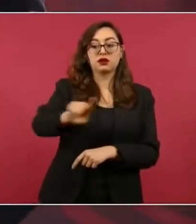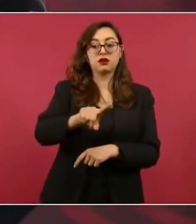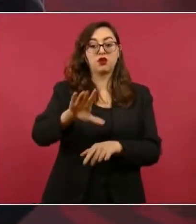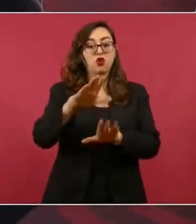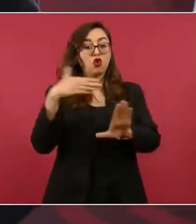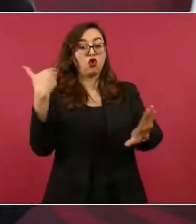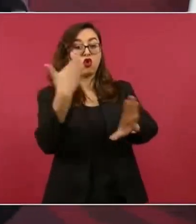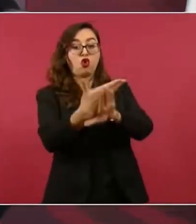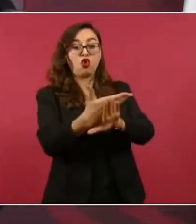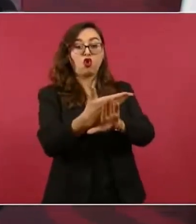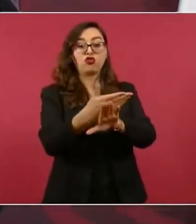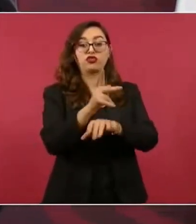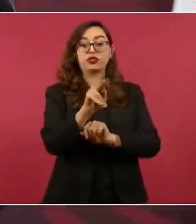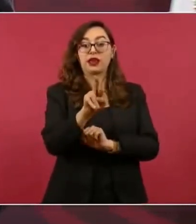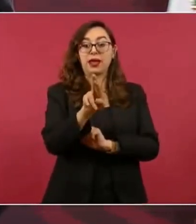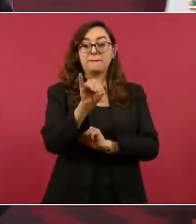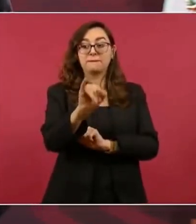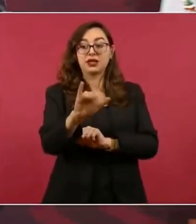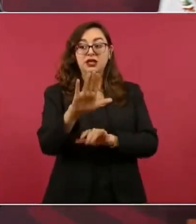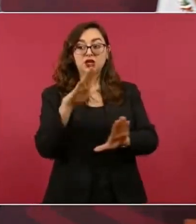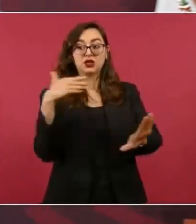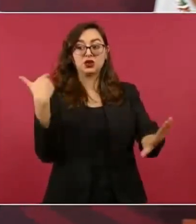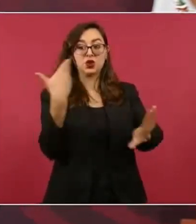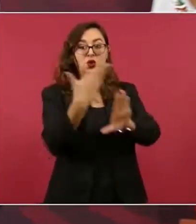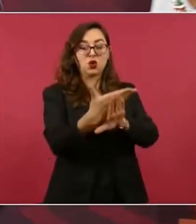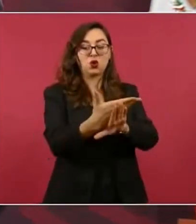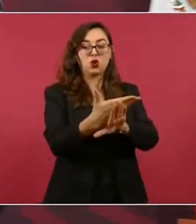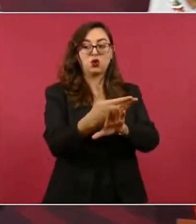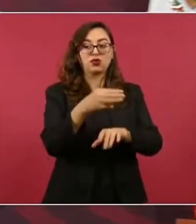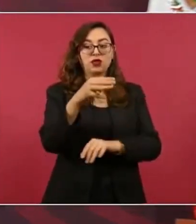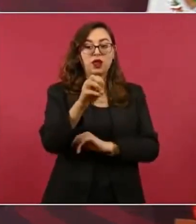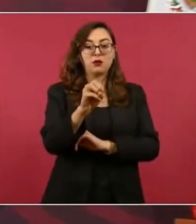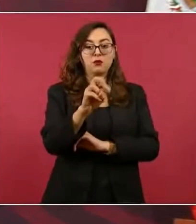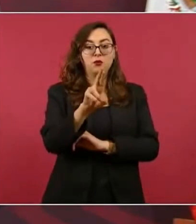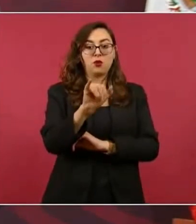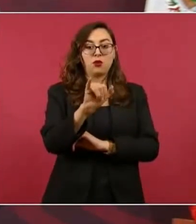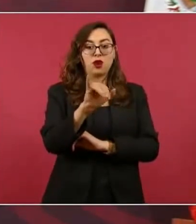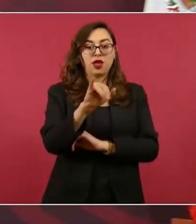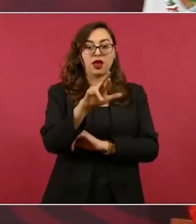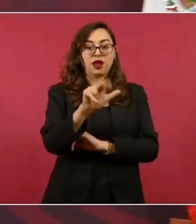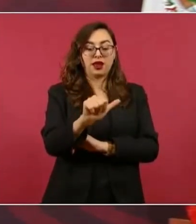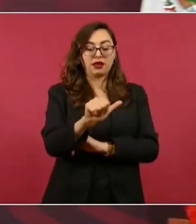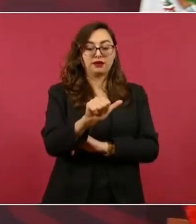lo acusaban de malversación de fondos y no sé de cuántas cosas más.